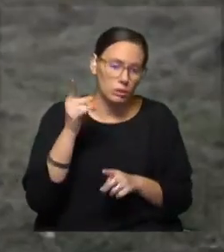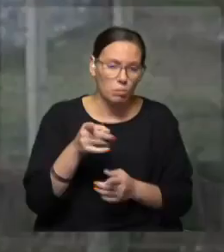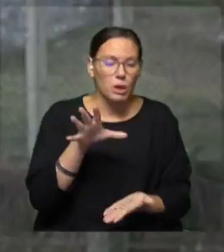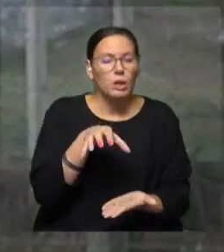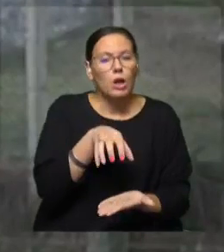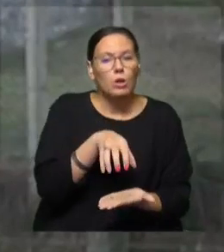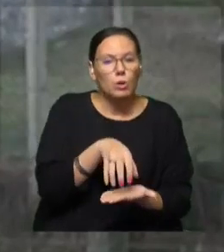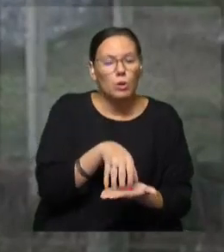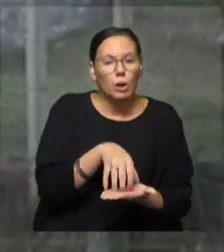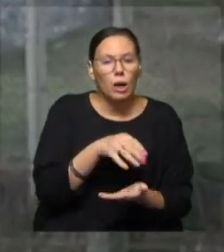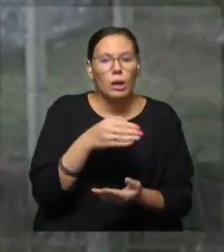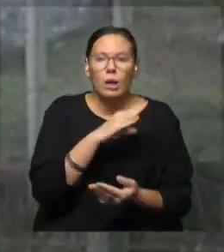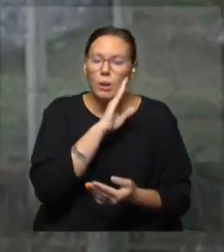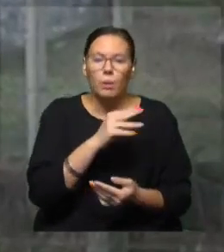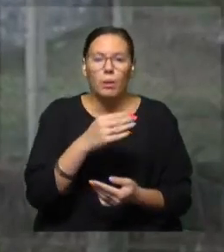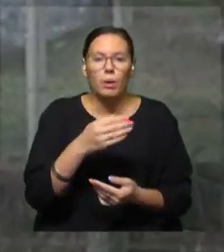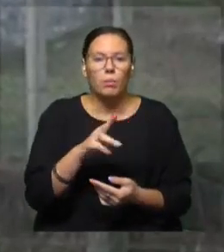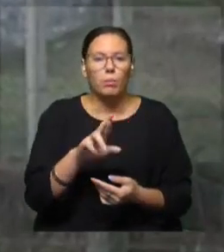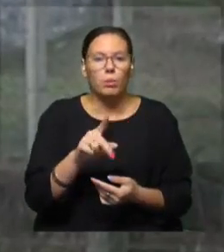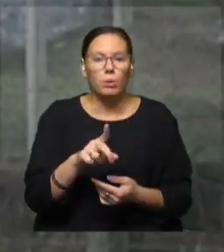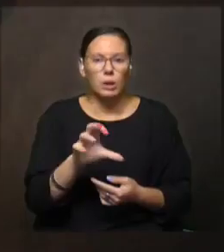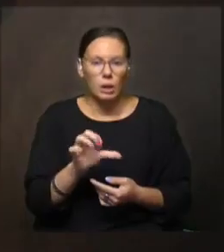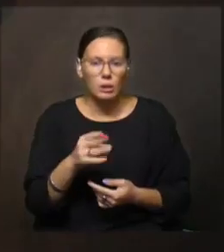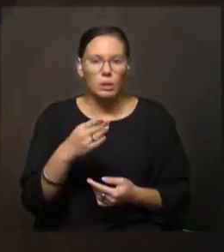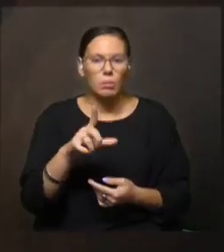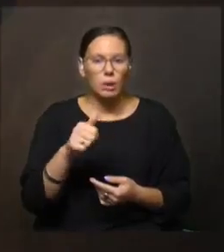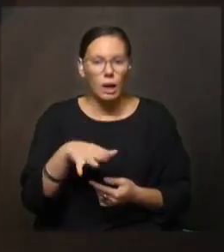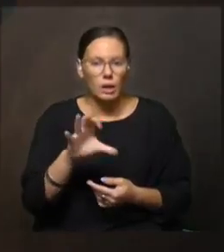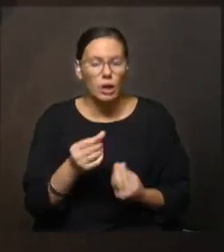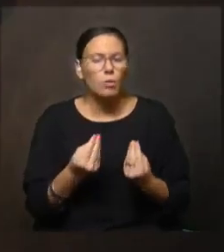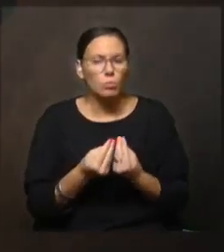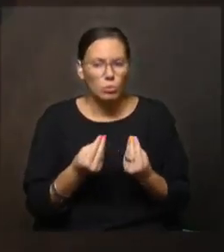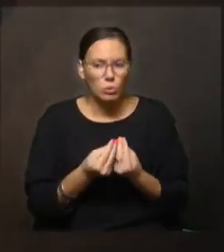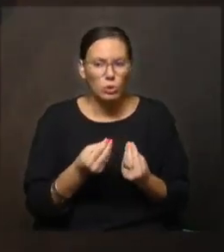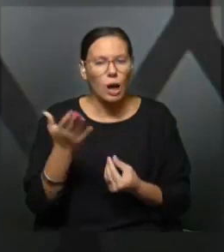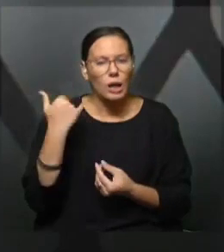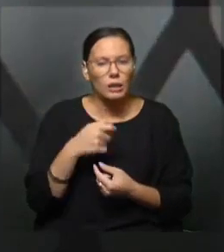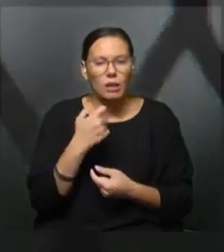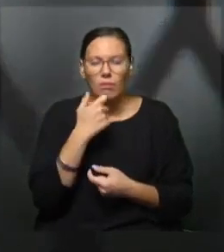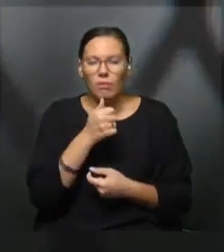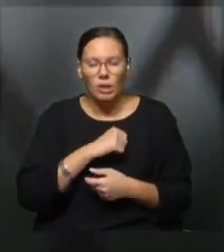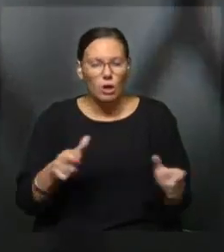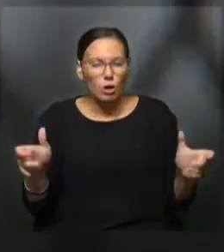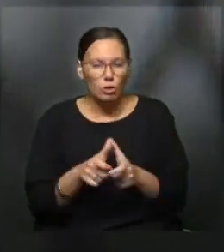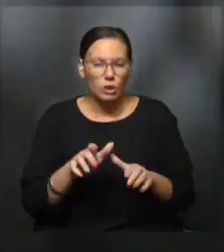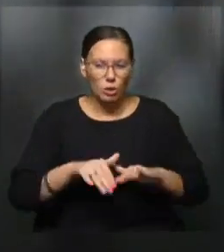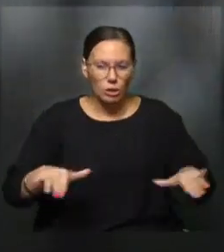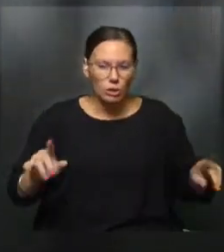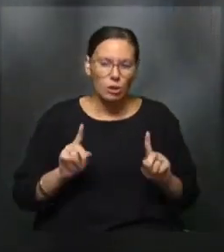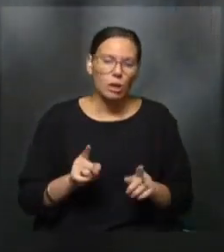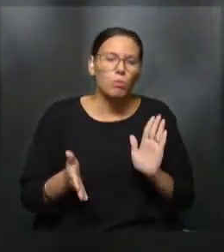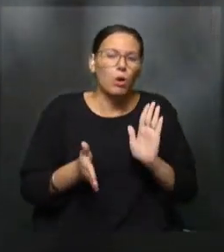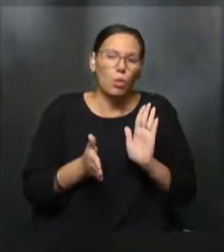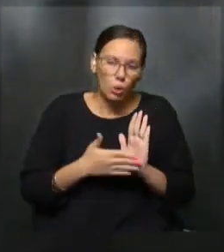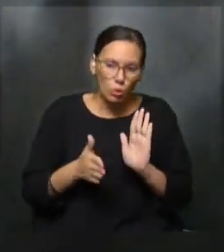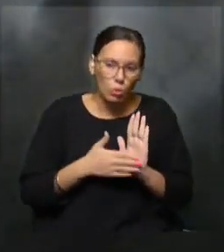Burgues, el Hogar Blanes, son varios los hogares del viejo Consejo del Niño que tendremos que ir